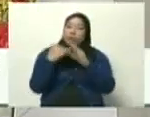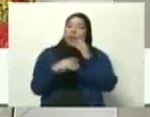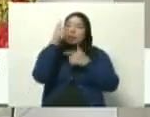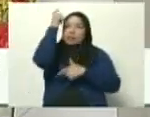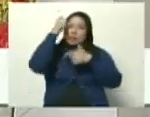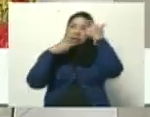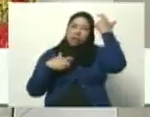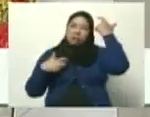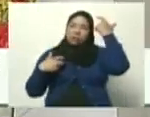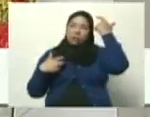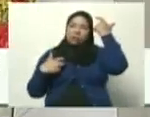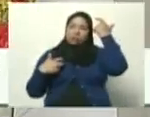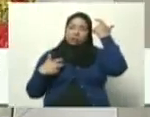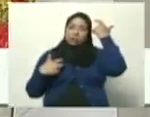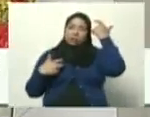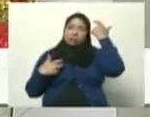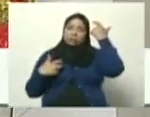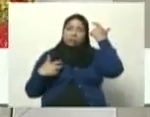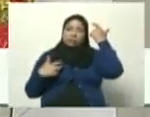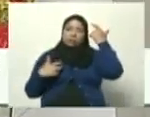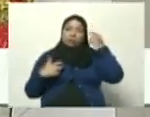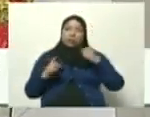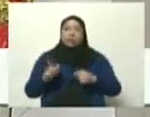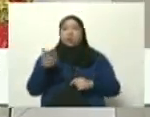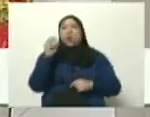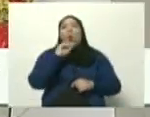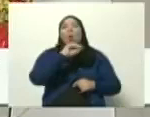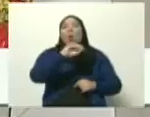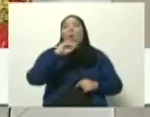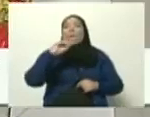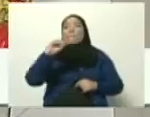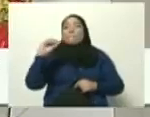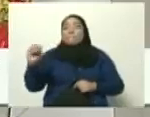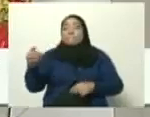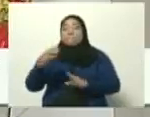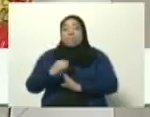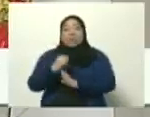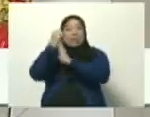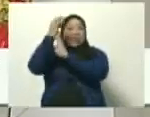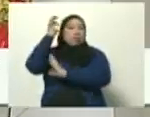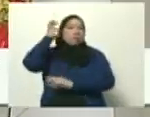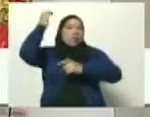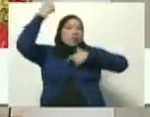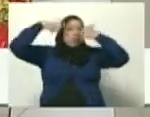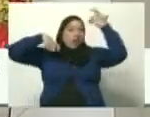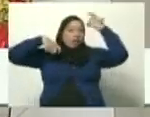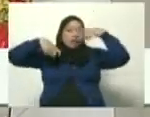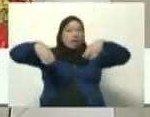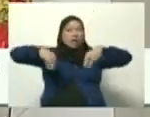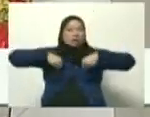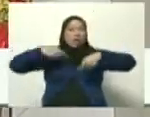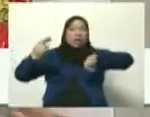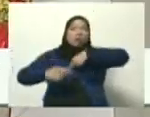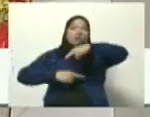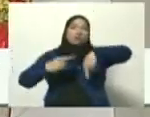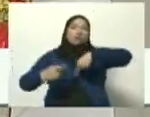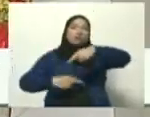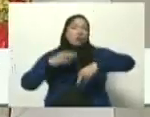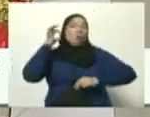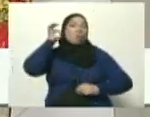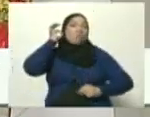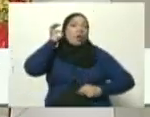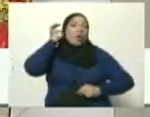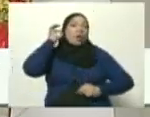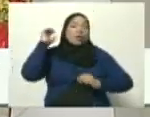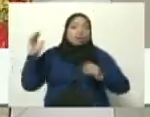Chávez fue uno de los pocos líderes, si no el único líder, que ha asumido el feminismo como una bandera de lucha en el marco